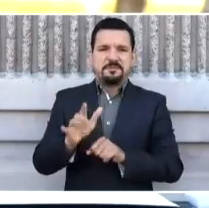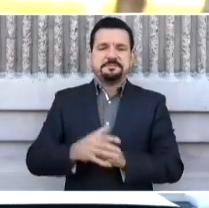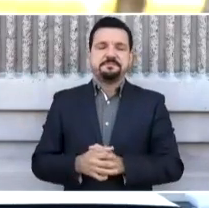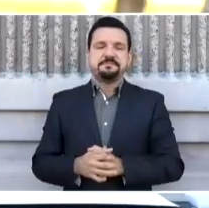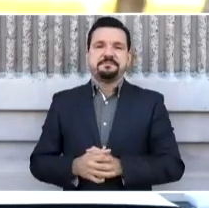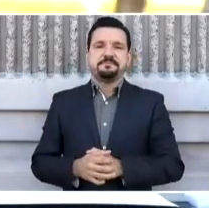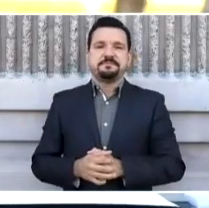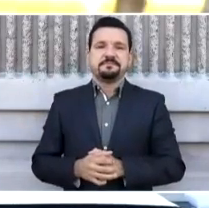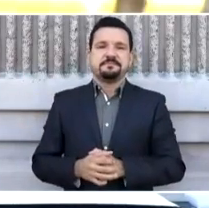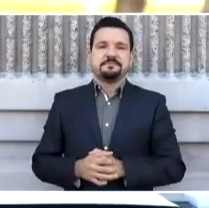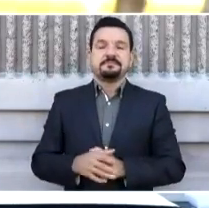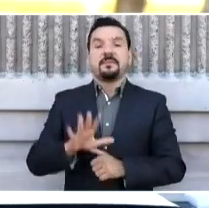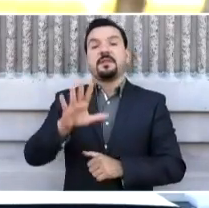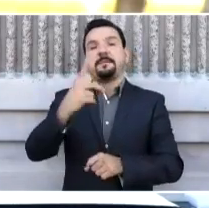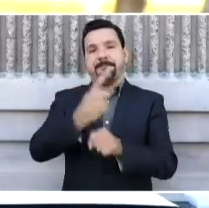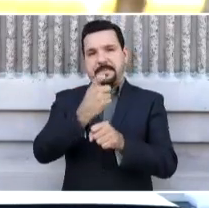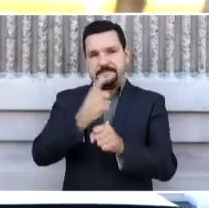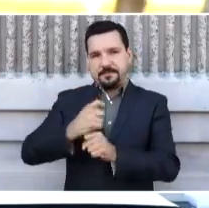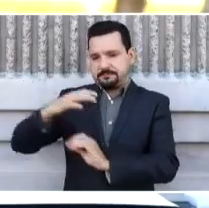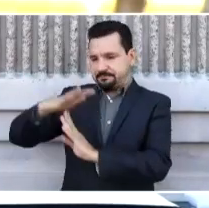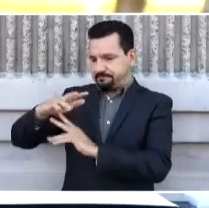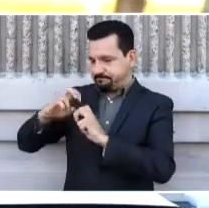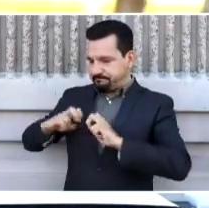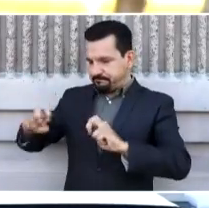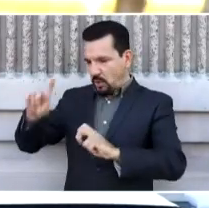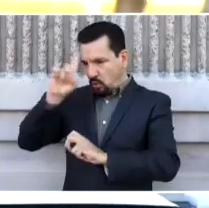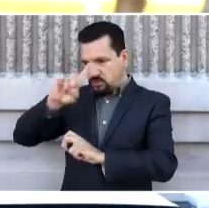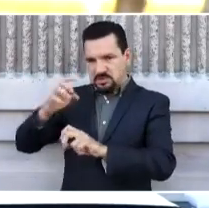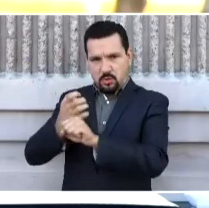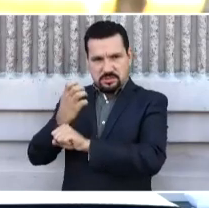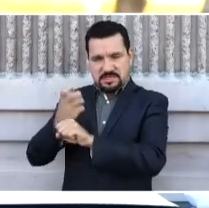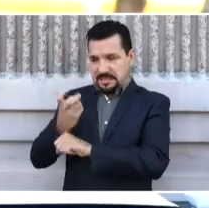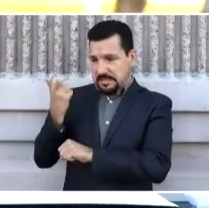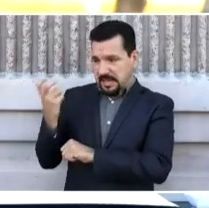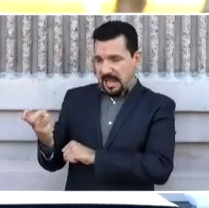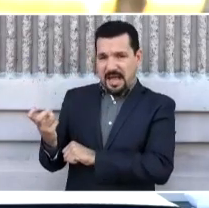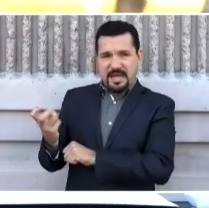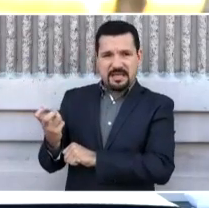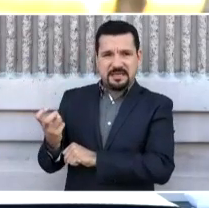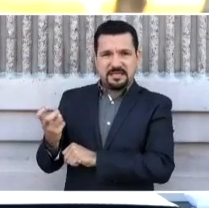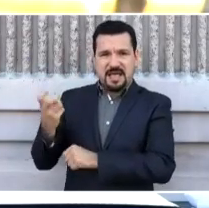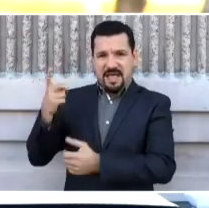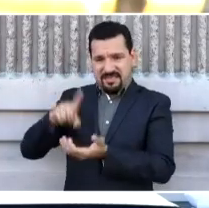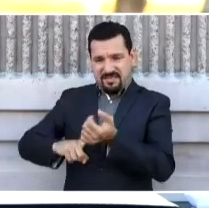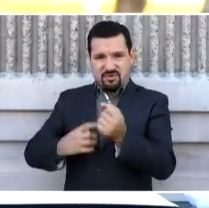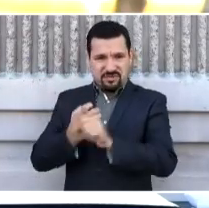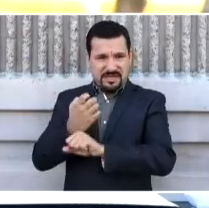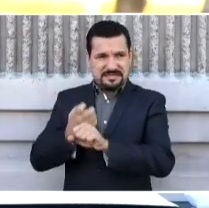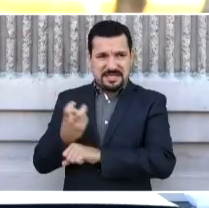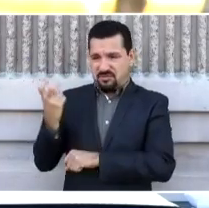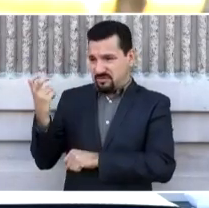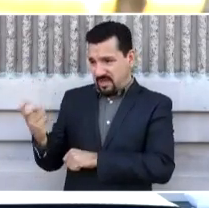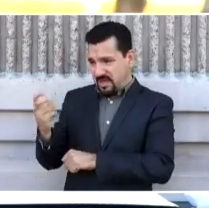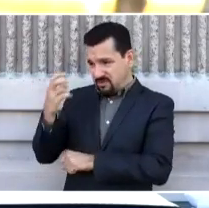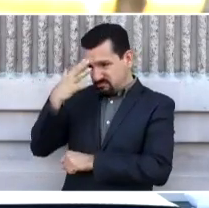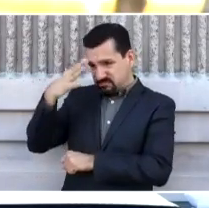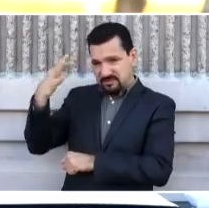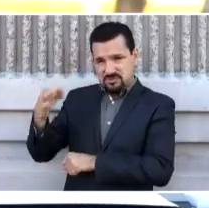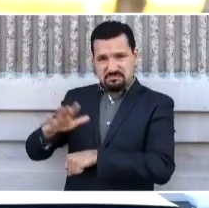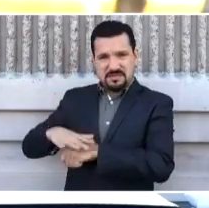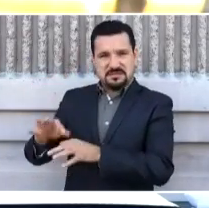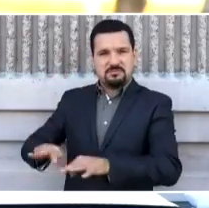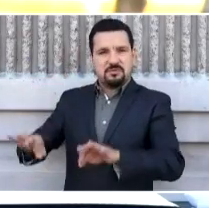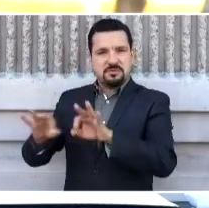Primero, el Consejo Estatal es el máximo órgano sanitario de salubridad general que hay en el estado de Sonora. No ha hecho